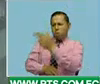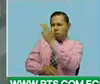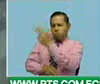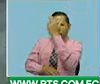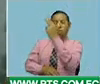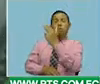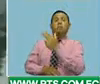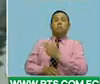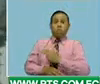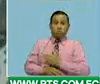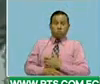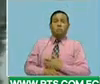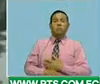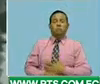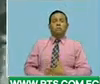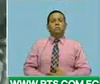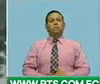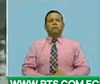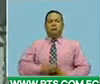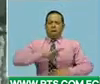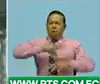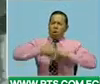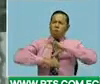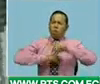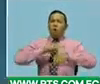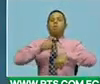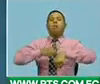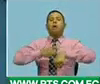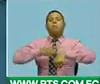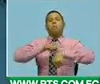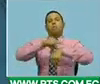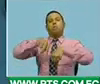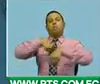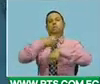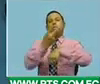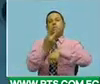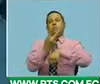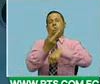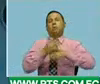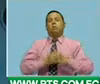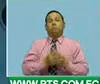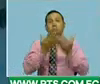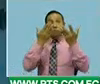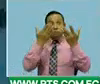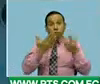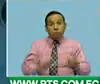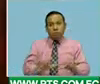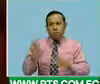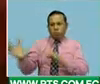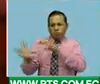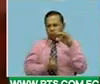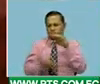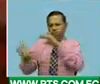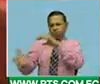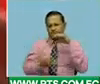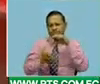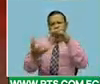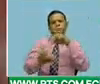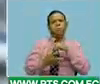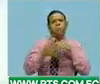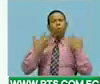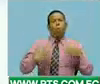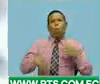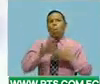tripulación. El asalto duró 2 horas. Al final, los delincuentes se sustrajeron más de